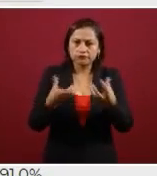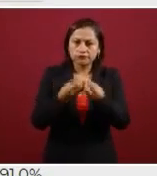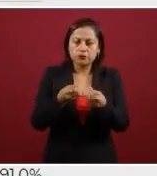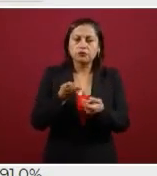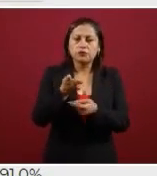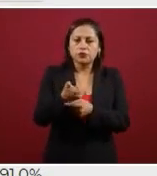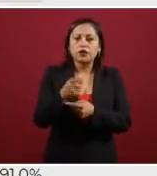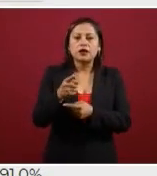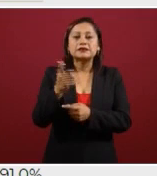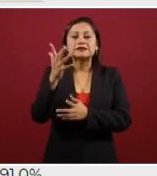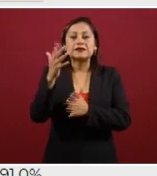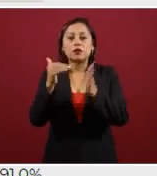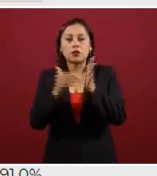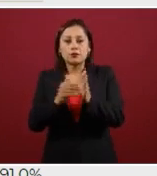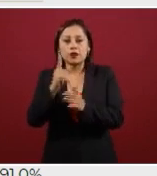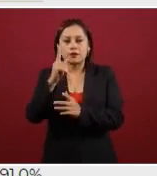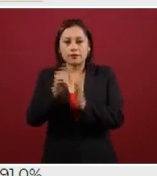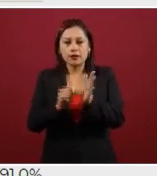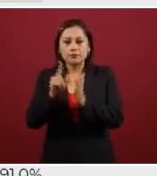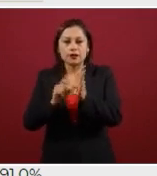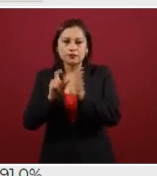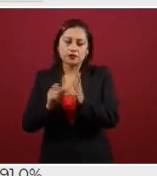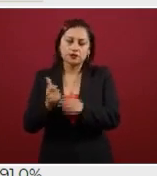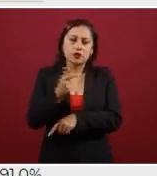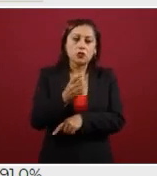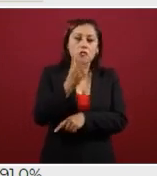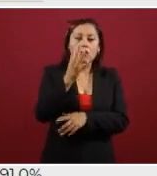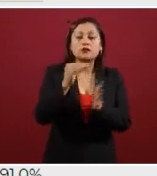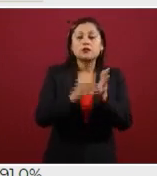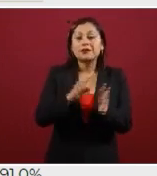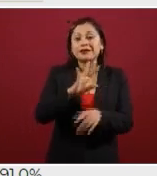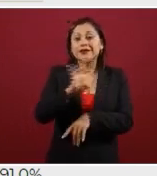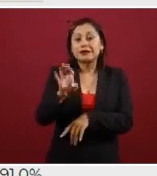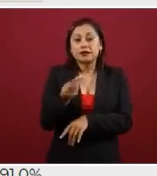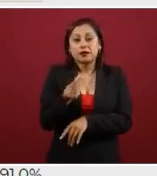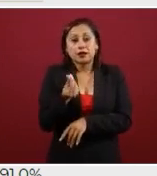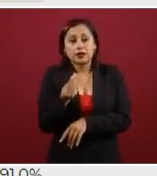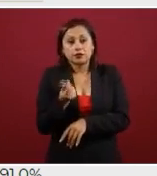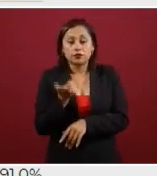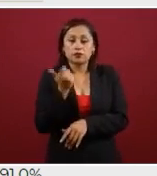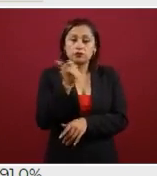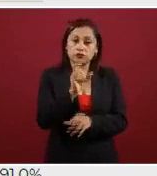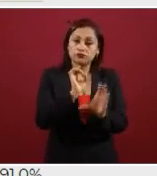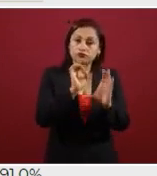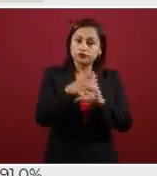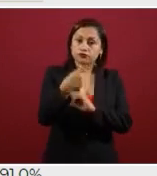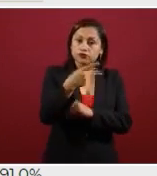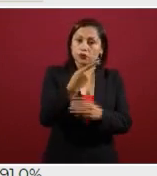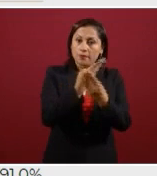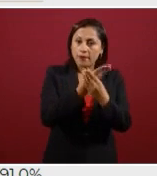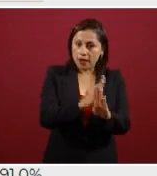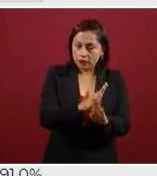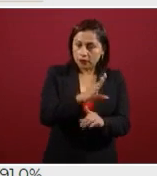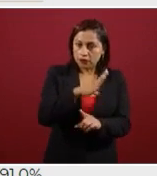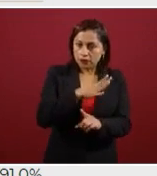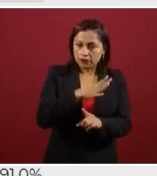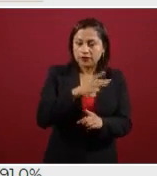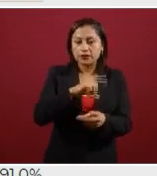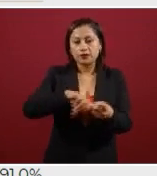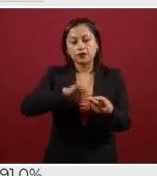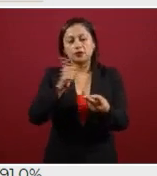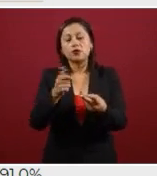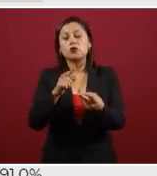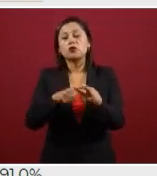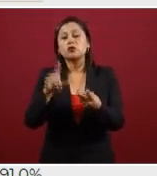mensuales, 4.500 pesos en efectivo en la cuenta bancaria que cada uno de ellos tiene y 500 pesos en